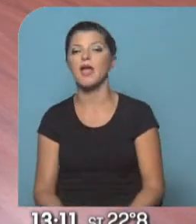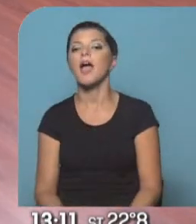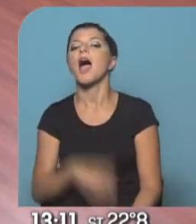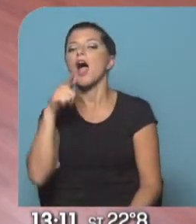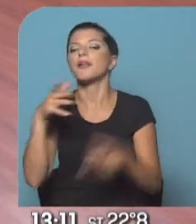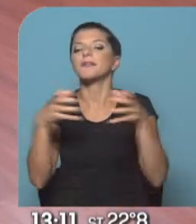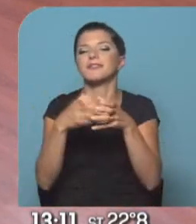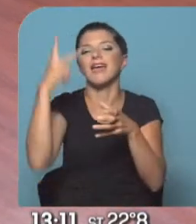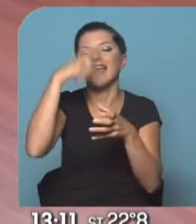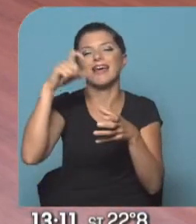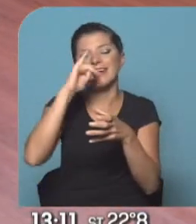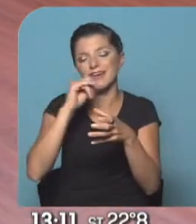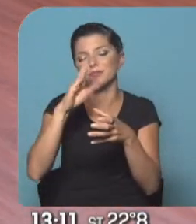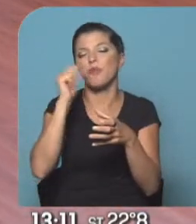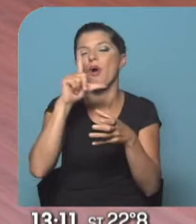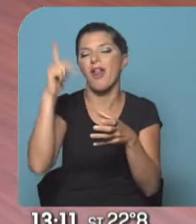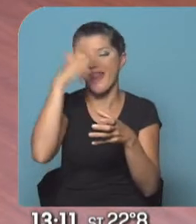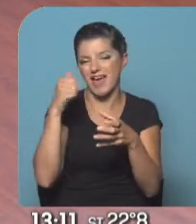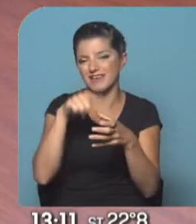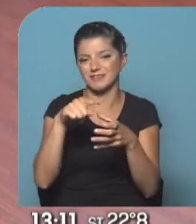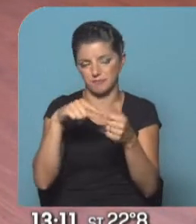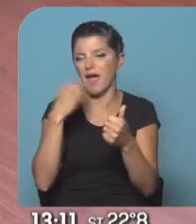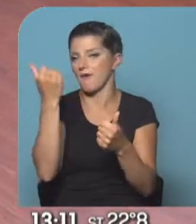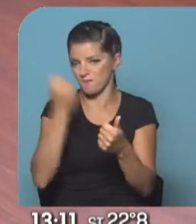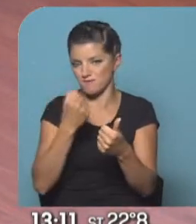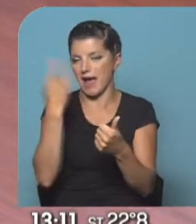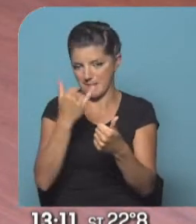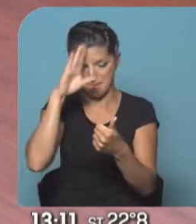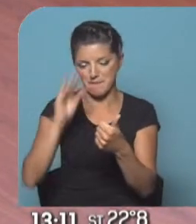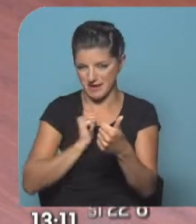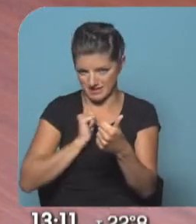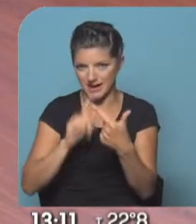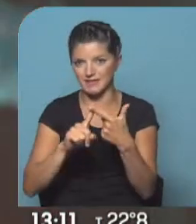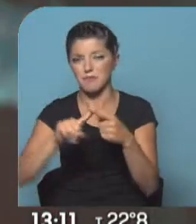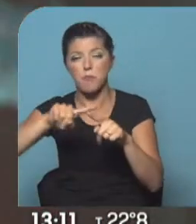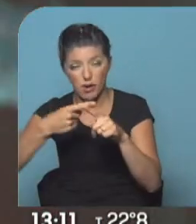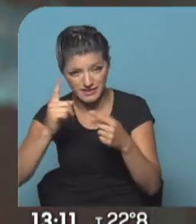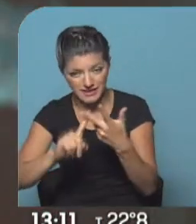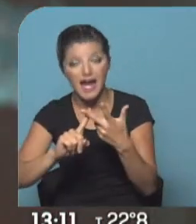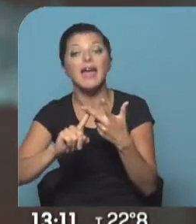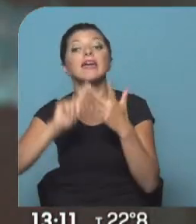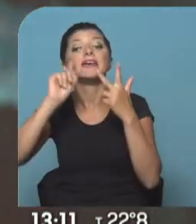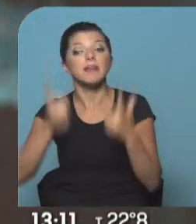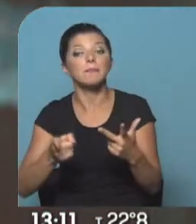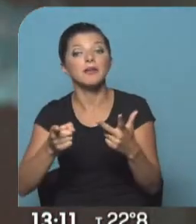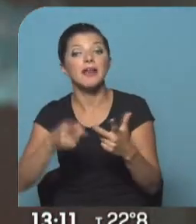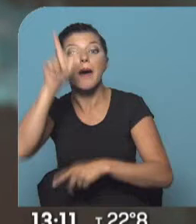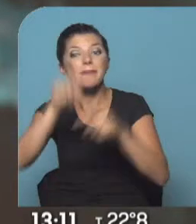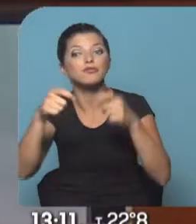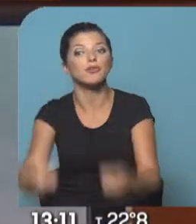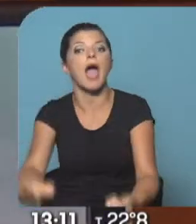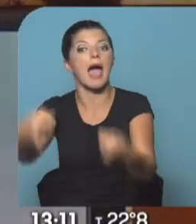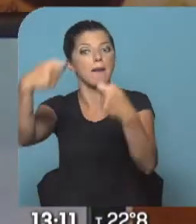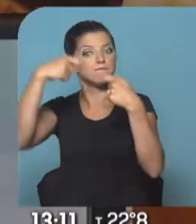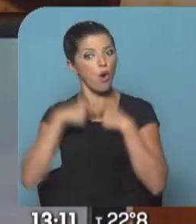en el Líbano, nos guste o no. Tiene fuerza militar, tiene legitimidad política y tiene apoyo de la gente también,